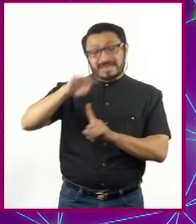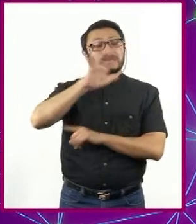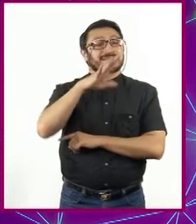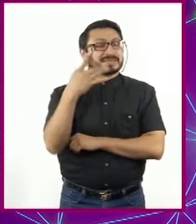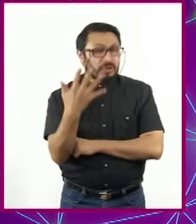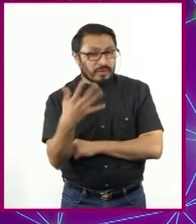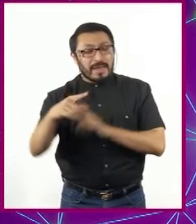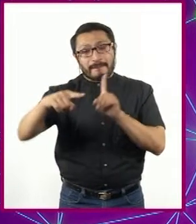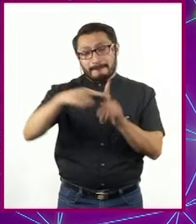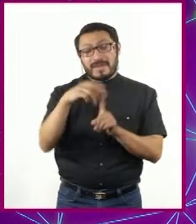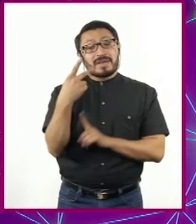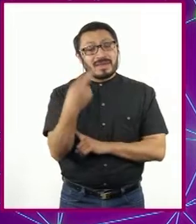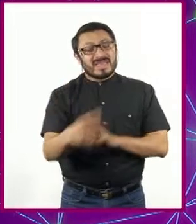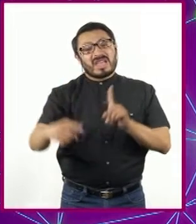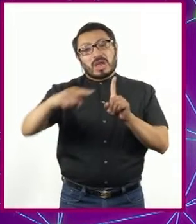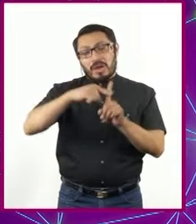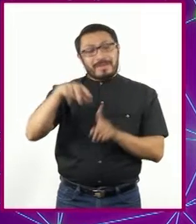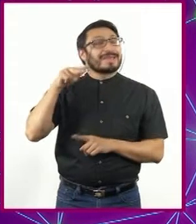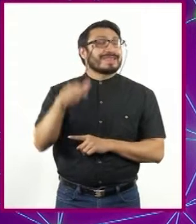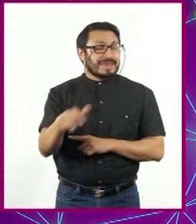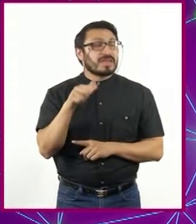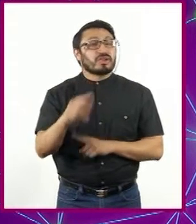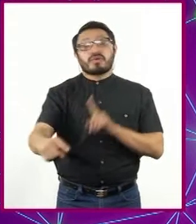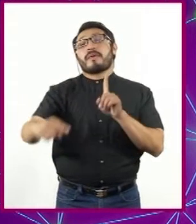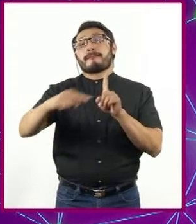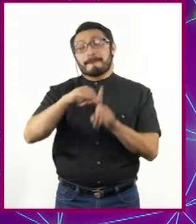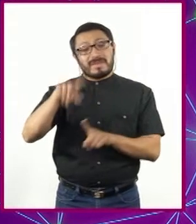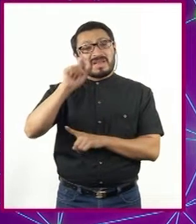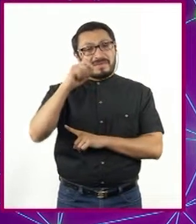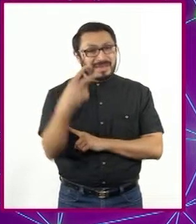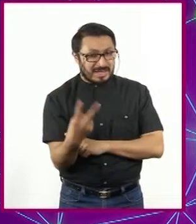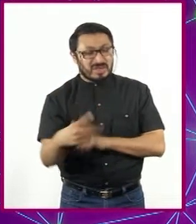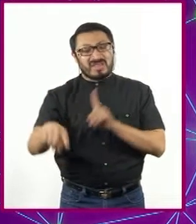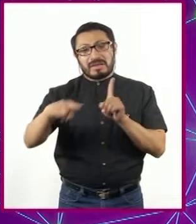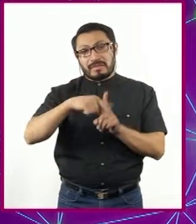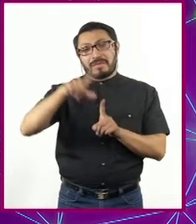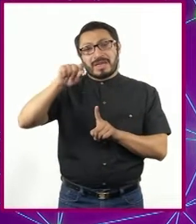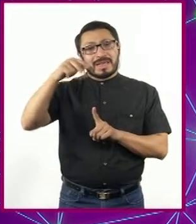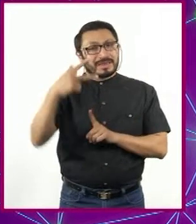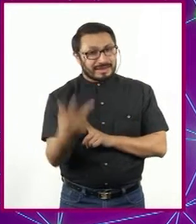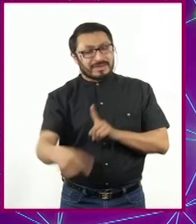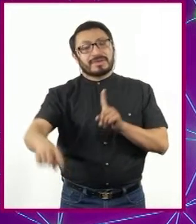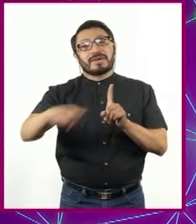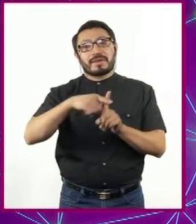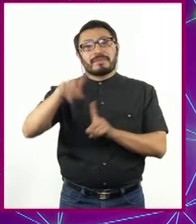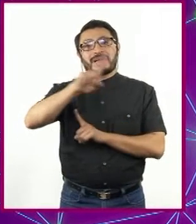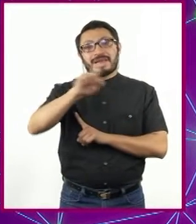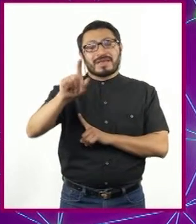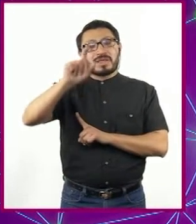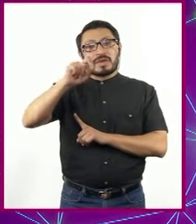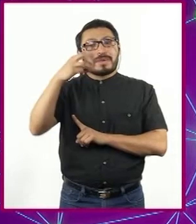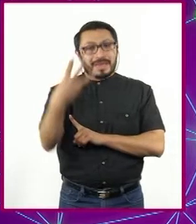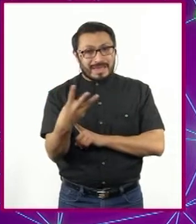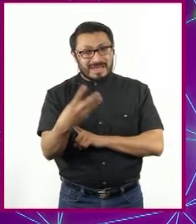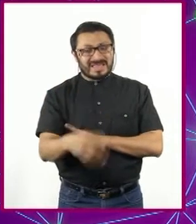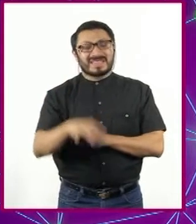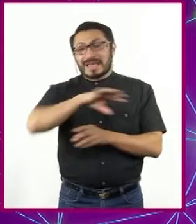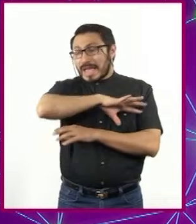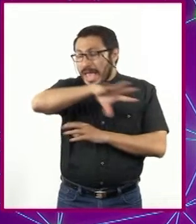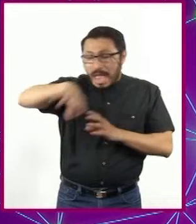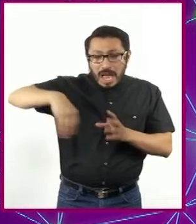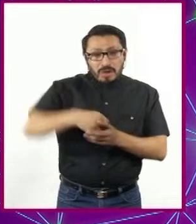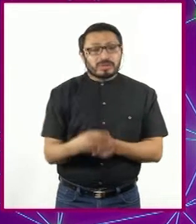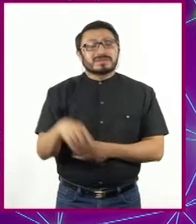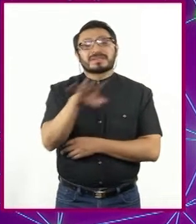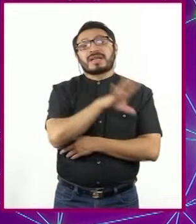más 25 más 18 más 22 más 78 más 123 es igual